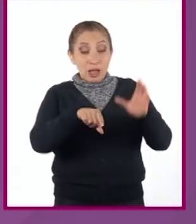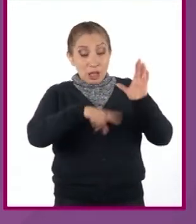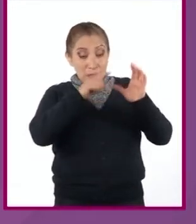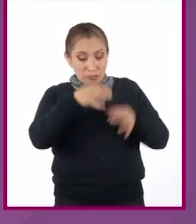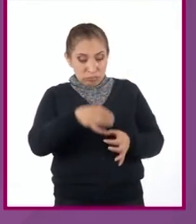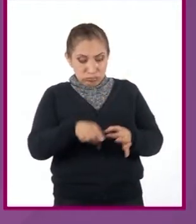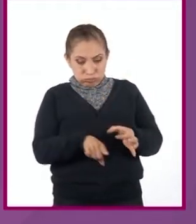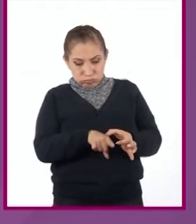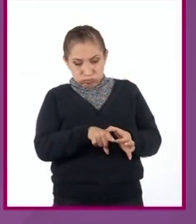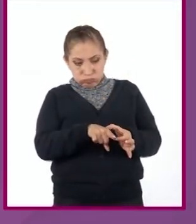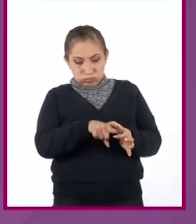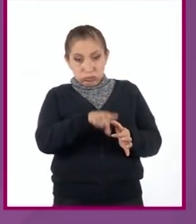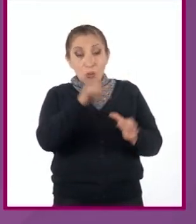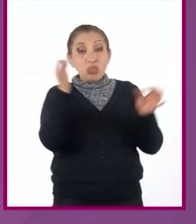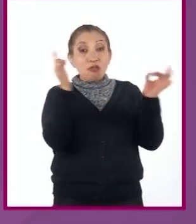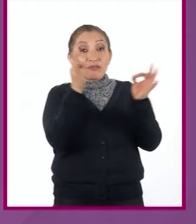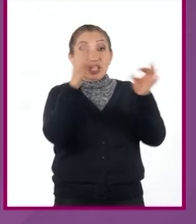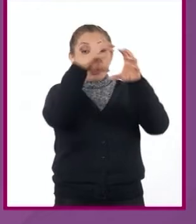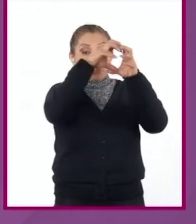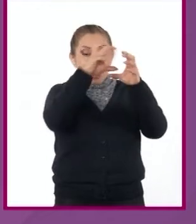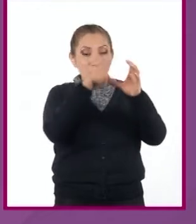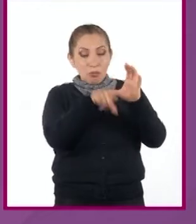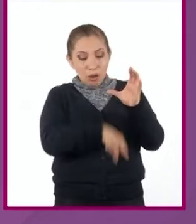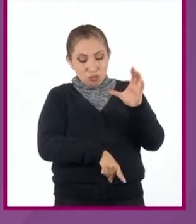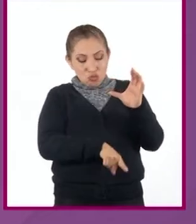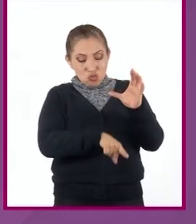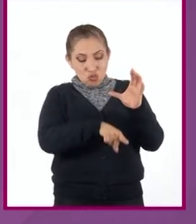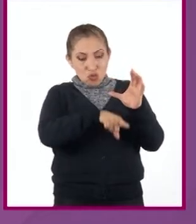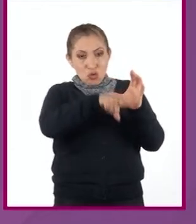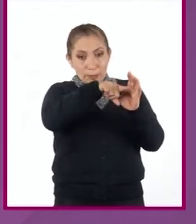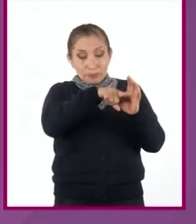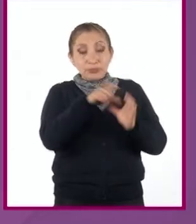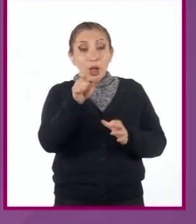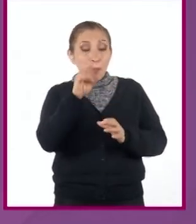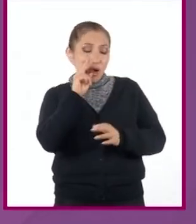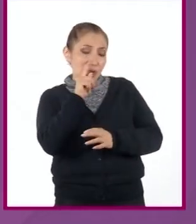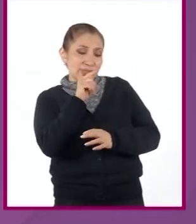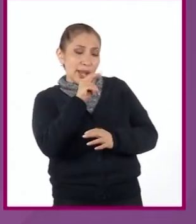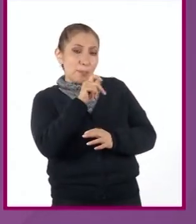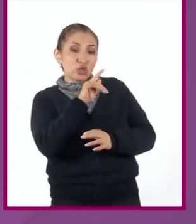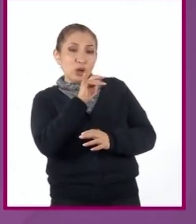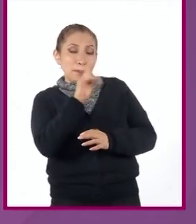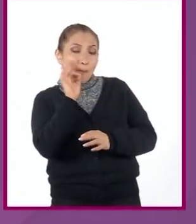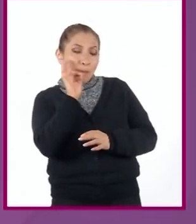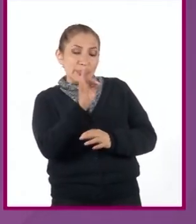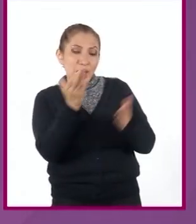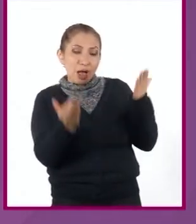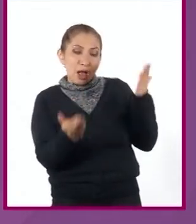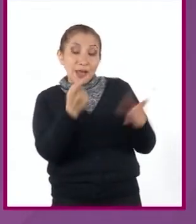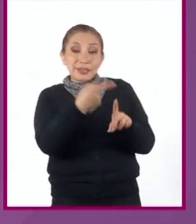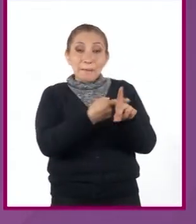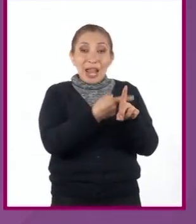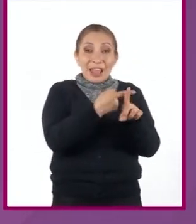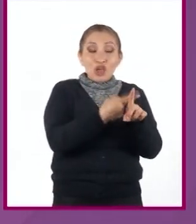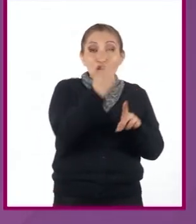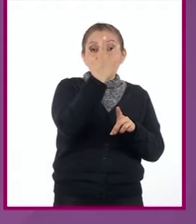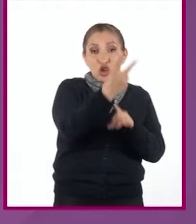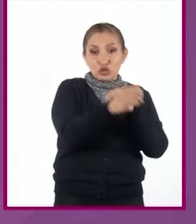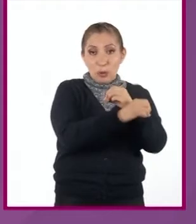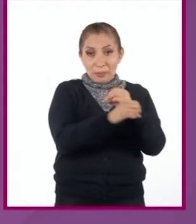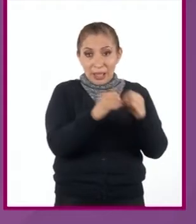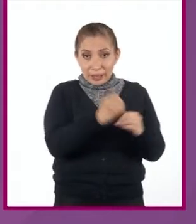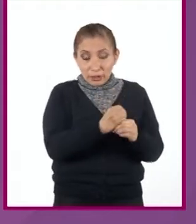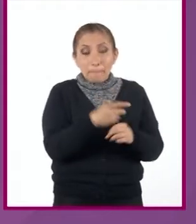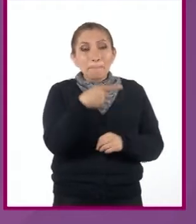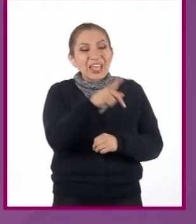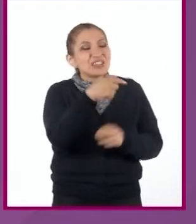se elevaba al enfriarse la esfera. Con el termoscopio se podía comparar la temperatura de dos objetos,